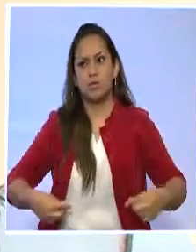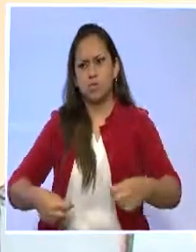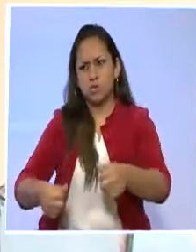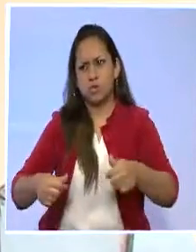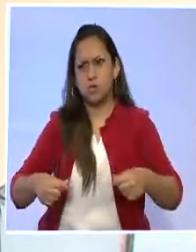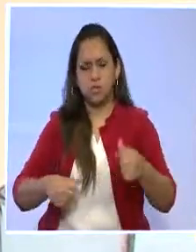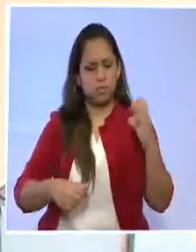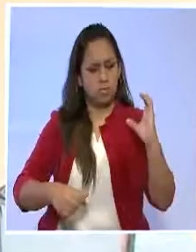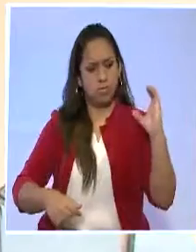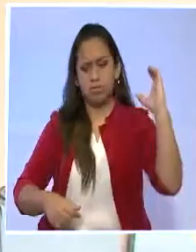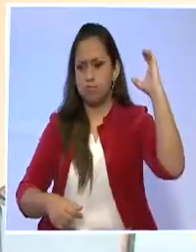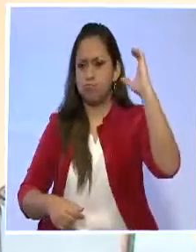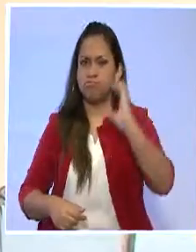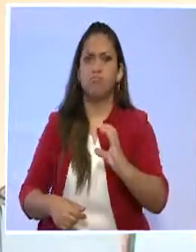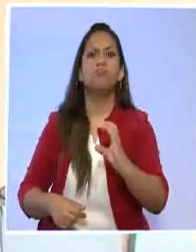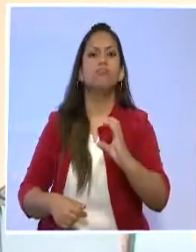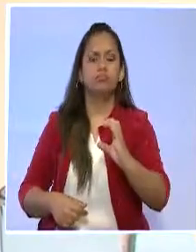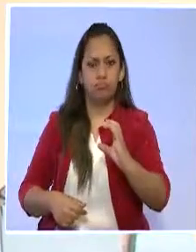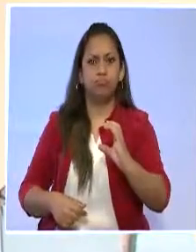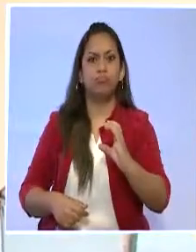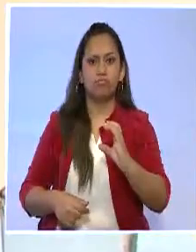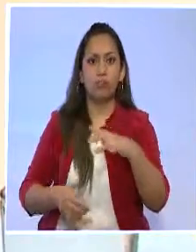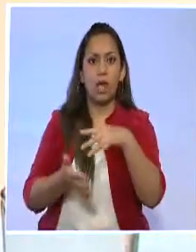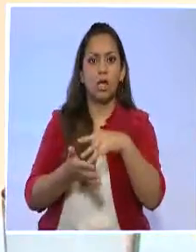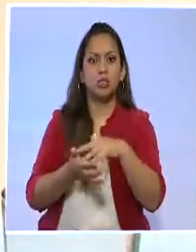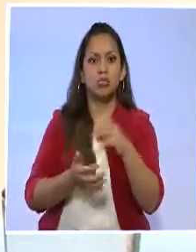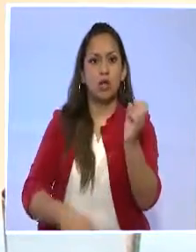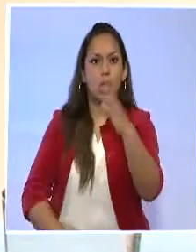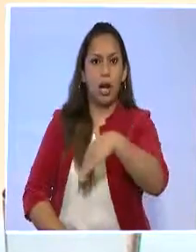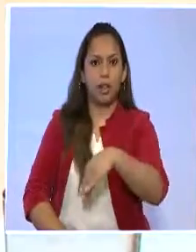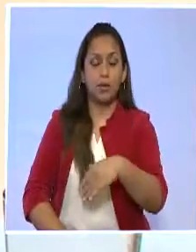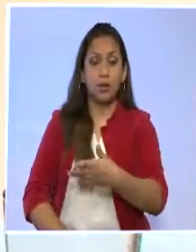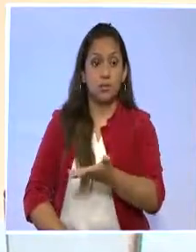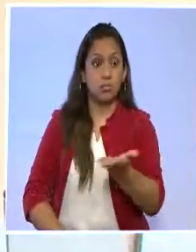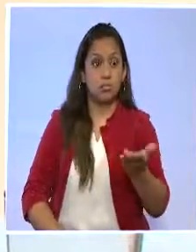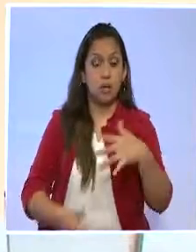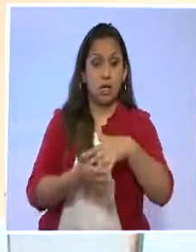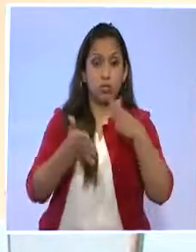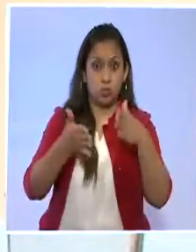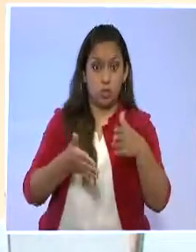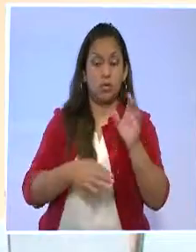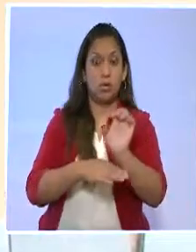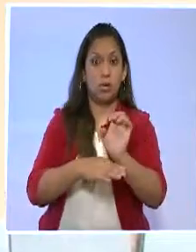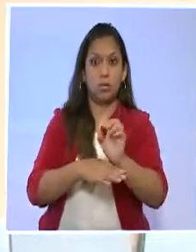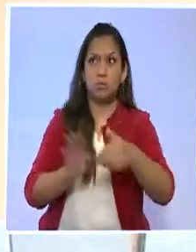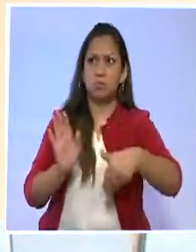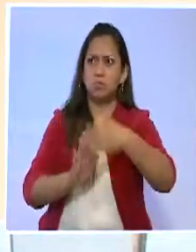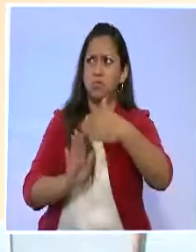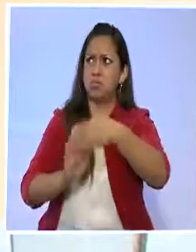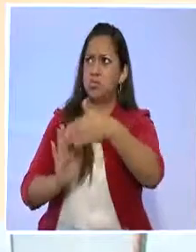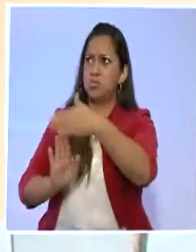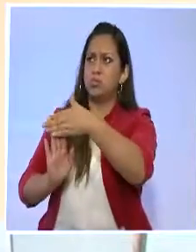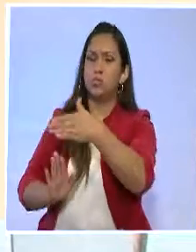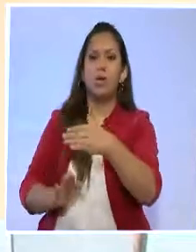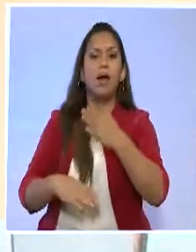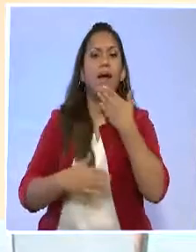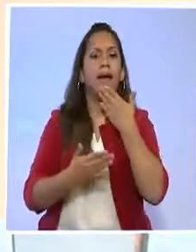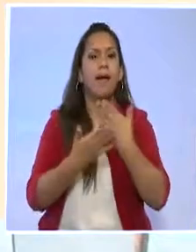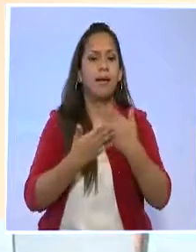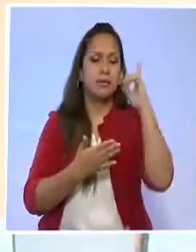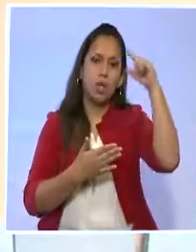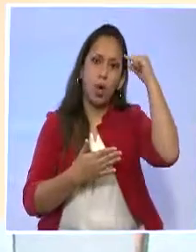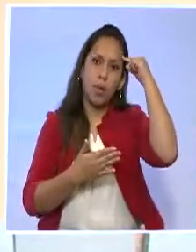ecuatorianos están en becas en las 50 mejores universidades del mundo y belarús tienen estudiantes porque justamente tenemos